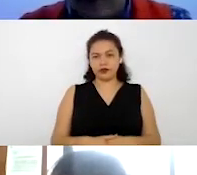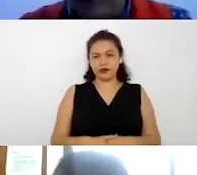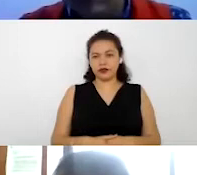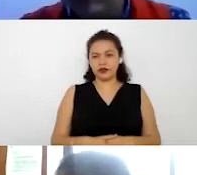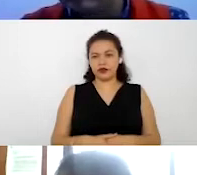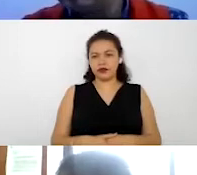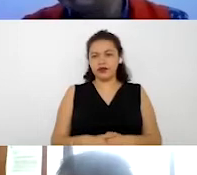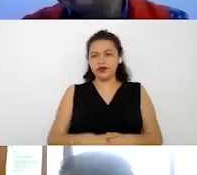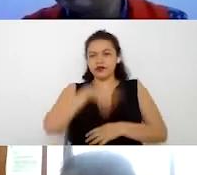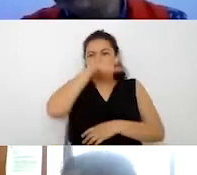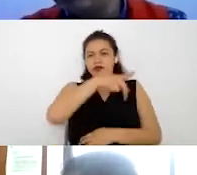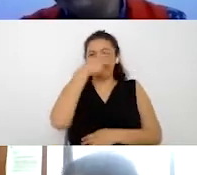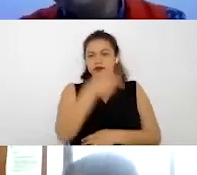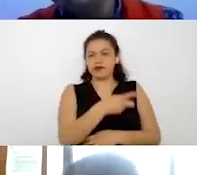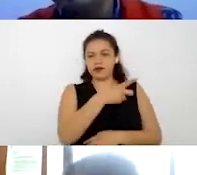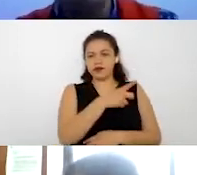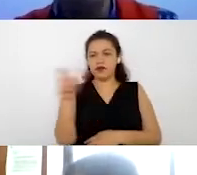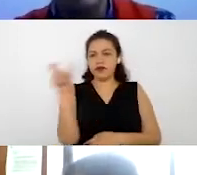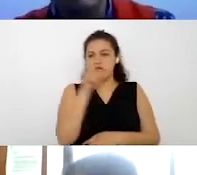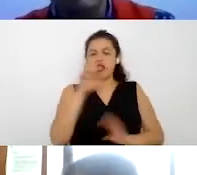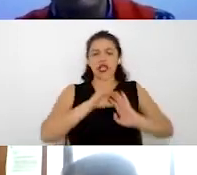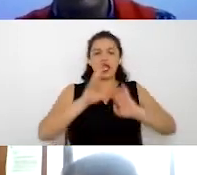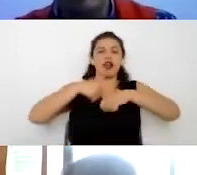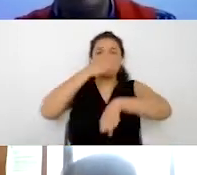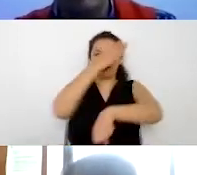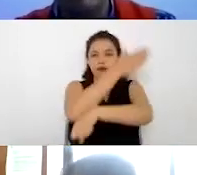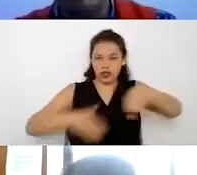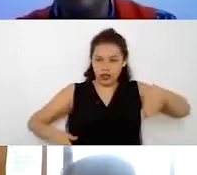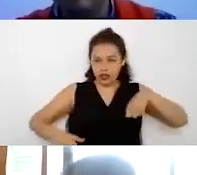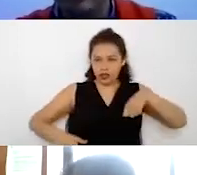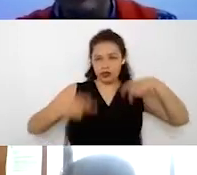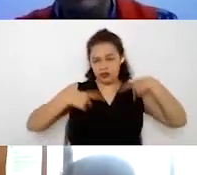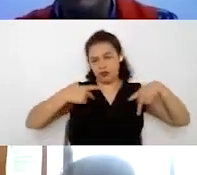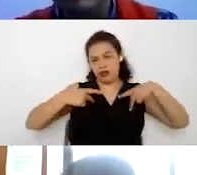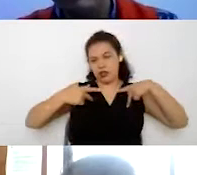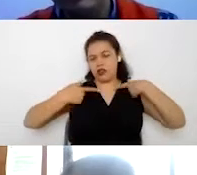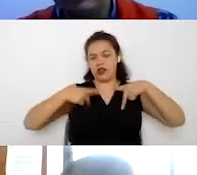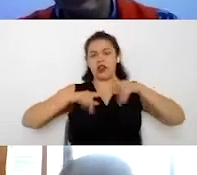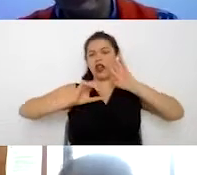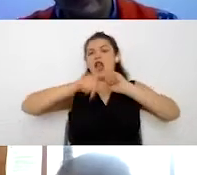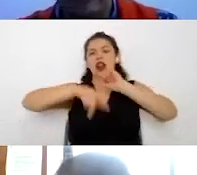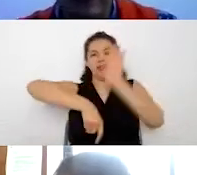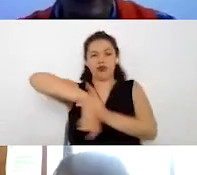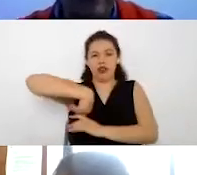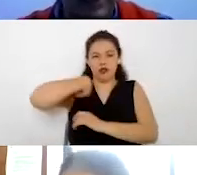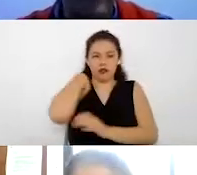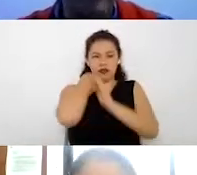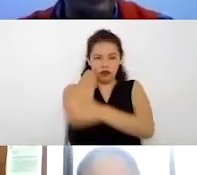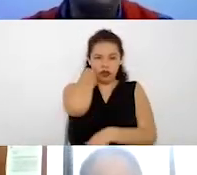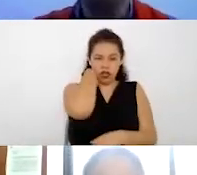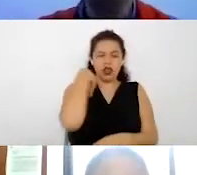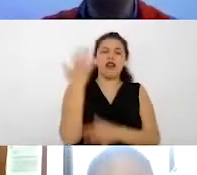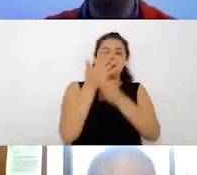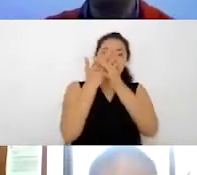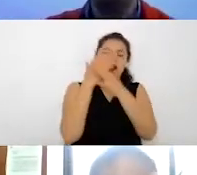Lo que comentan aquí es cuando ya hay una amputación de algún miembro, ¿no? Llámese a lo mejor la mano,